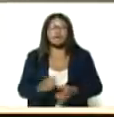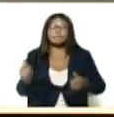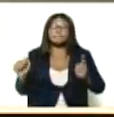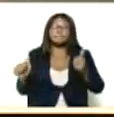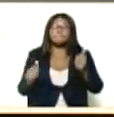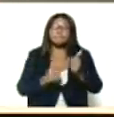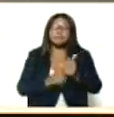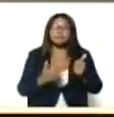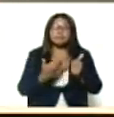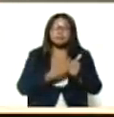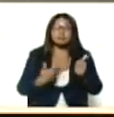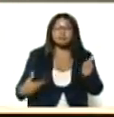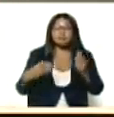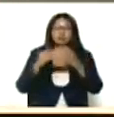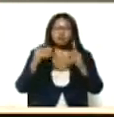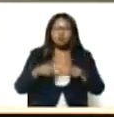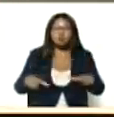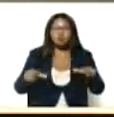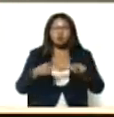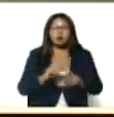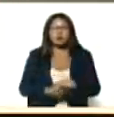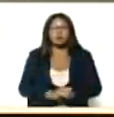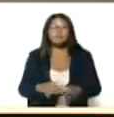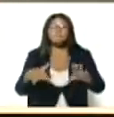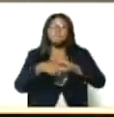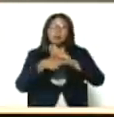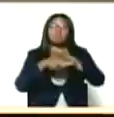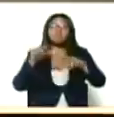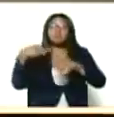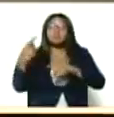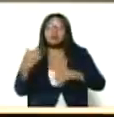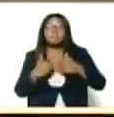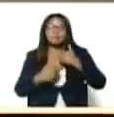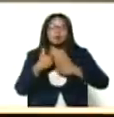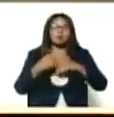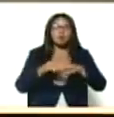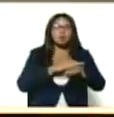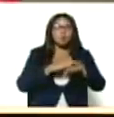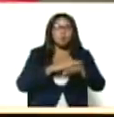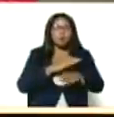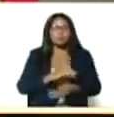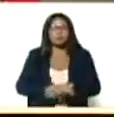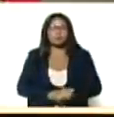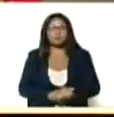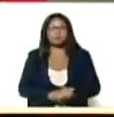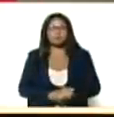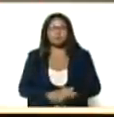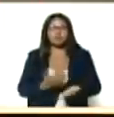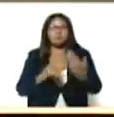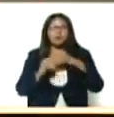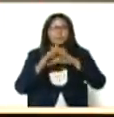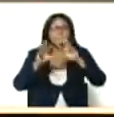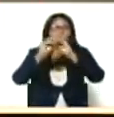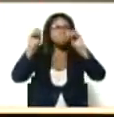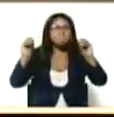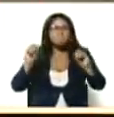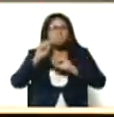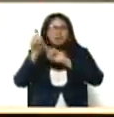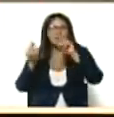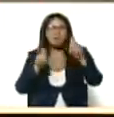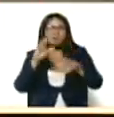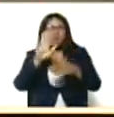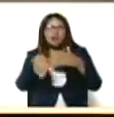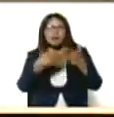todas las regiones. Martes, mañana, miércoles y jueves. Van a llevar la consulta, el